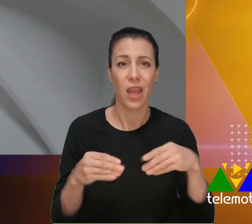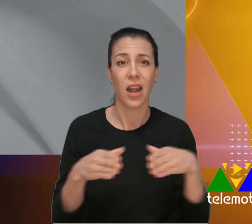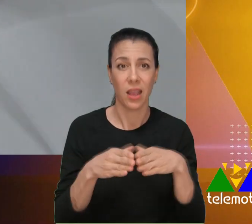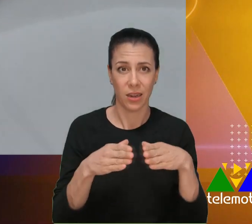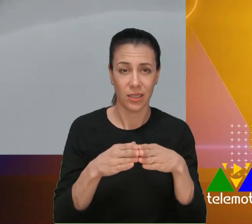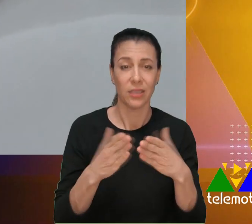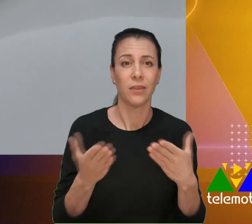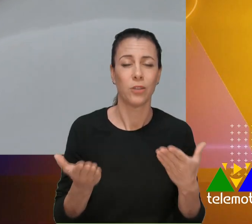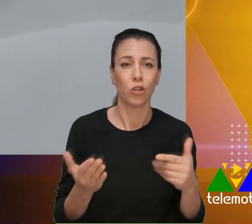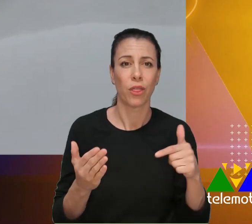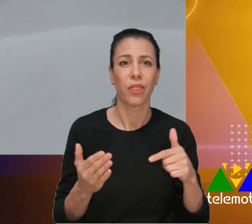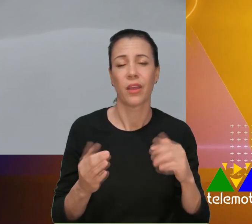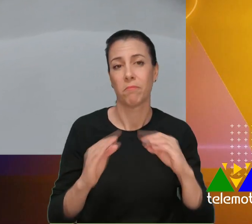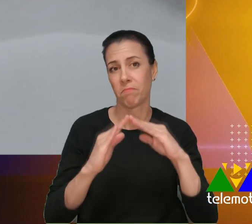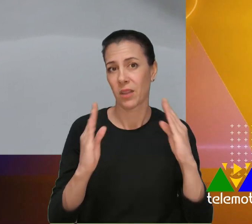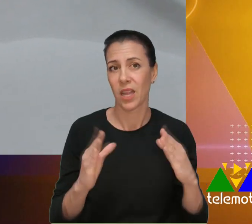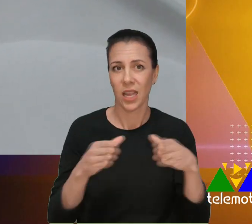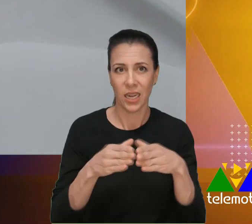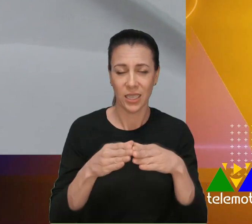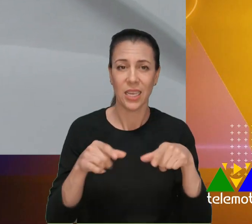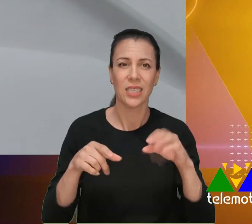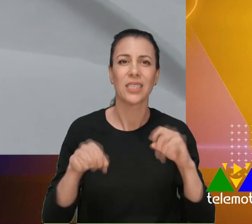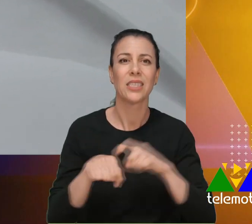iglesia, ¿no? Esta de la iglesia de este tipo mudéjar.